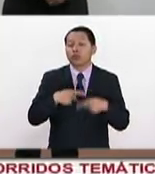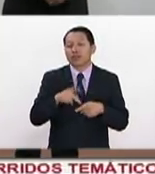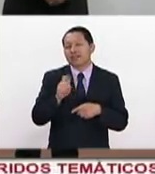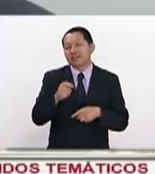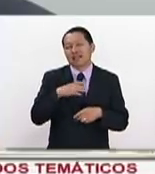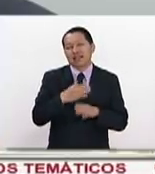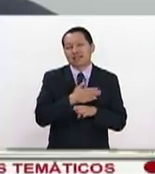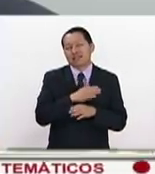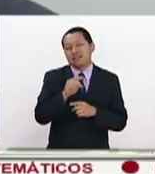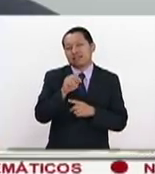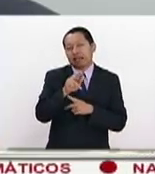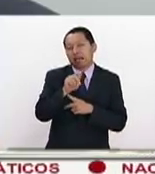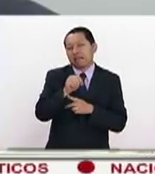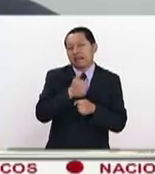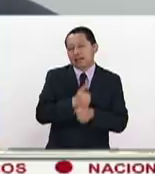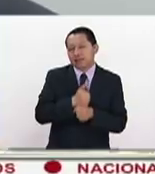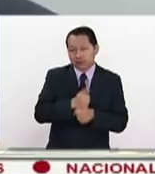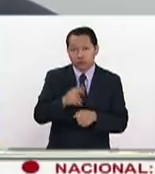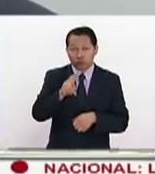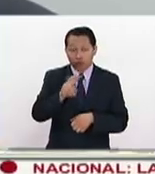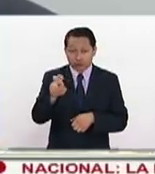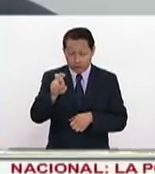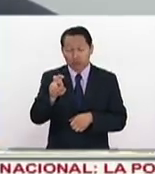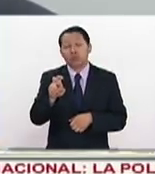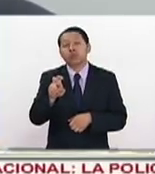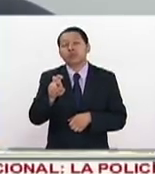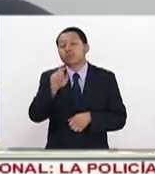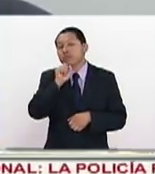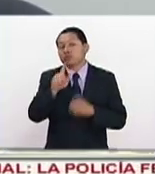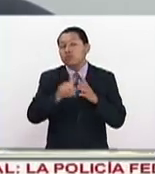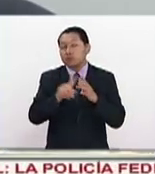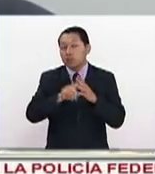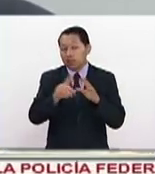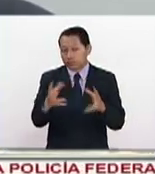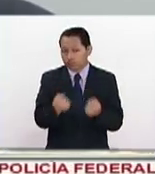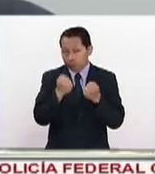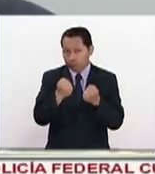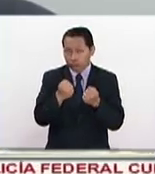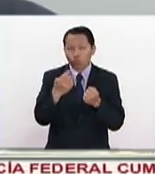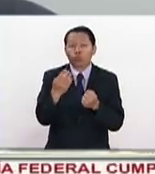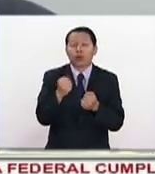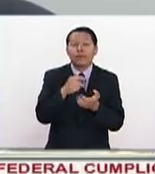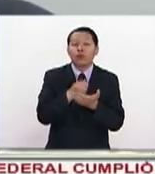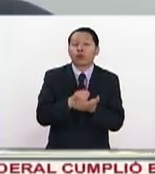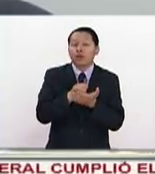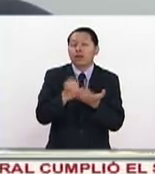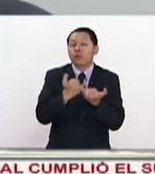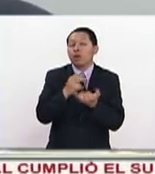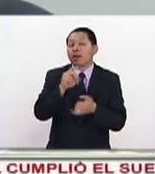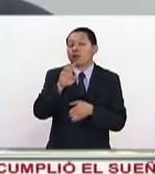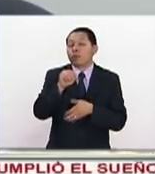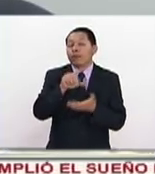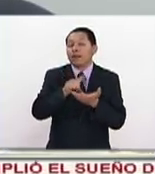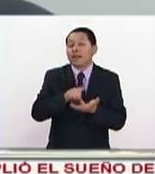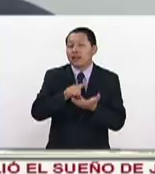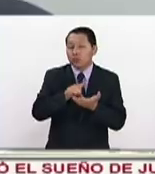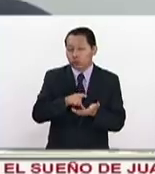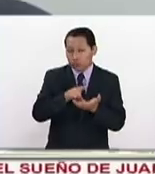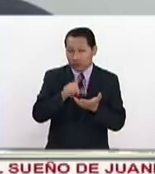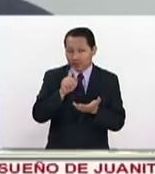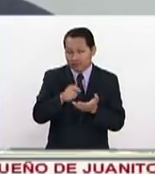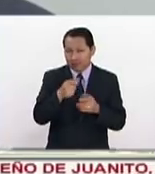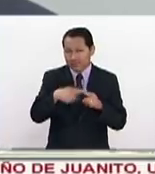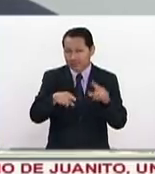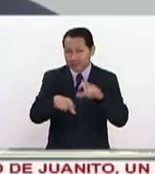personas, 219 migrantes rescatados, 9 toneladas y 39,000 litros de precursores